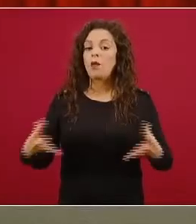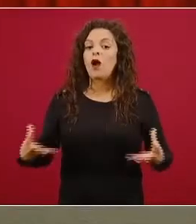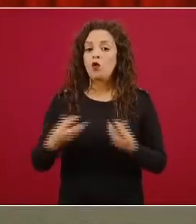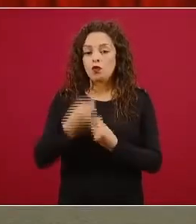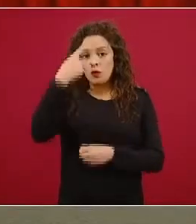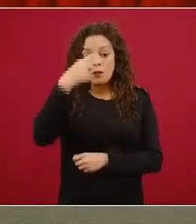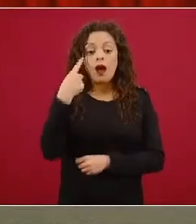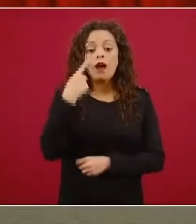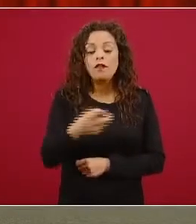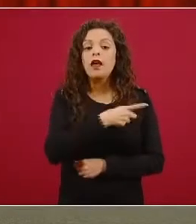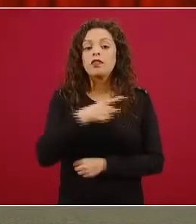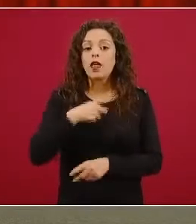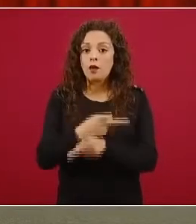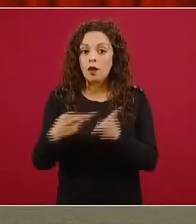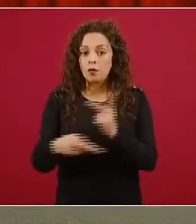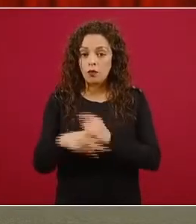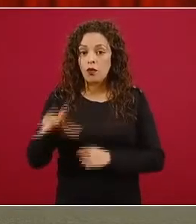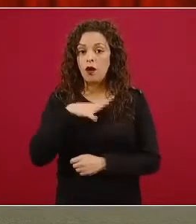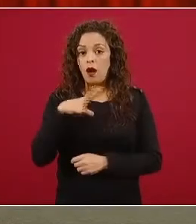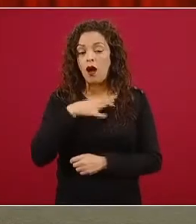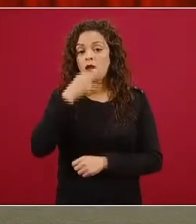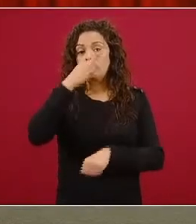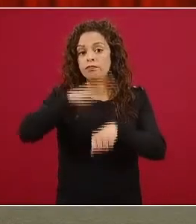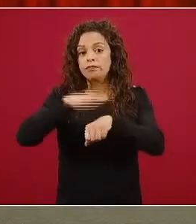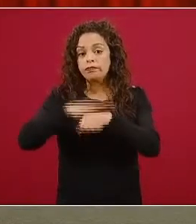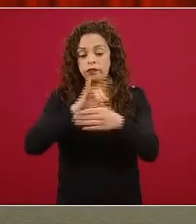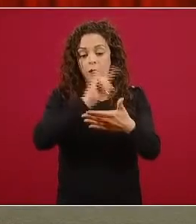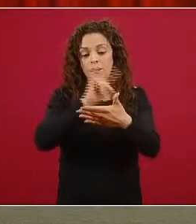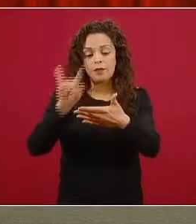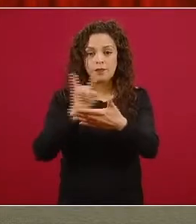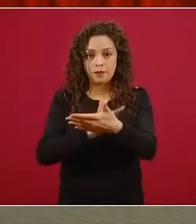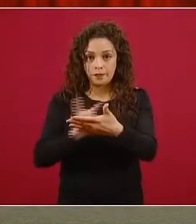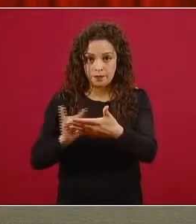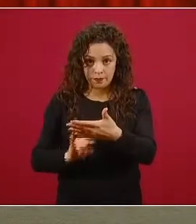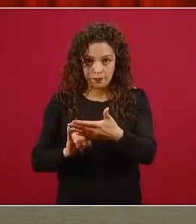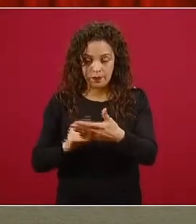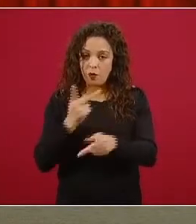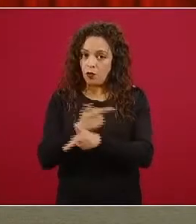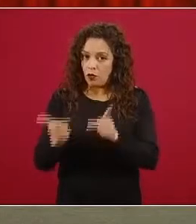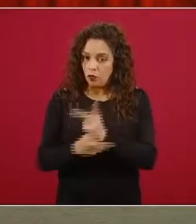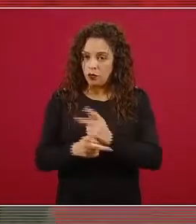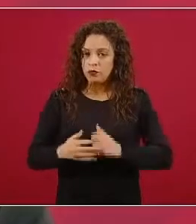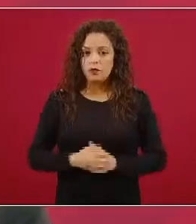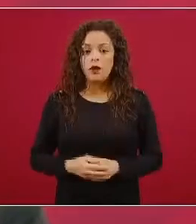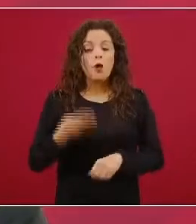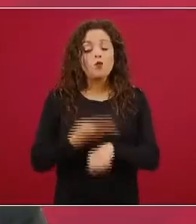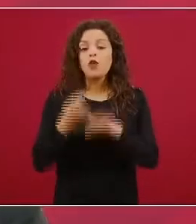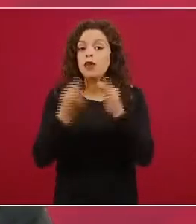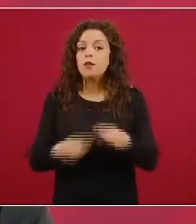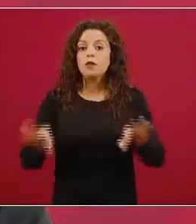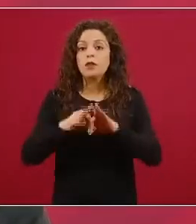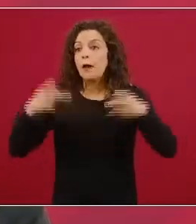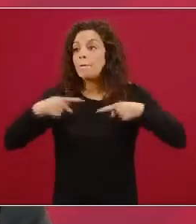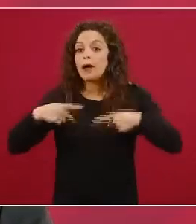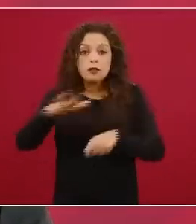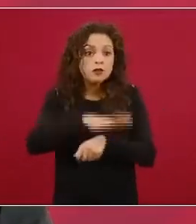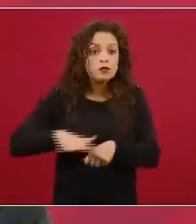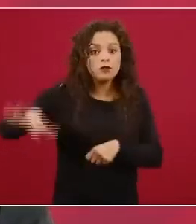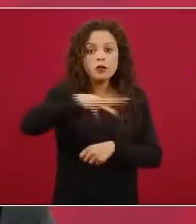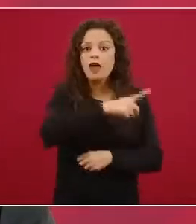más importante es la auditoría social. Es muy importante que la sociedad esté pendiente de